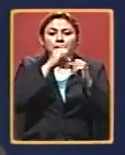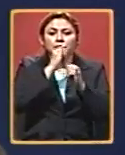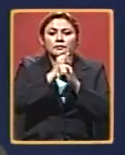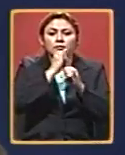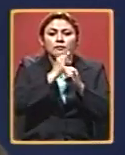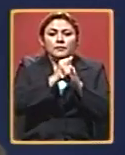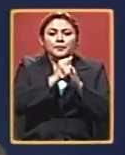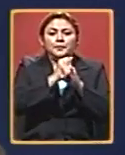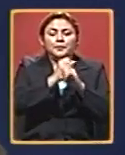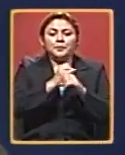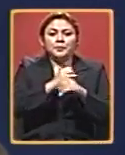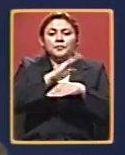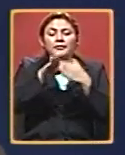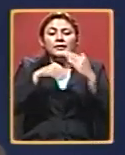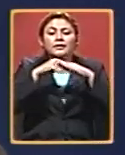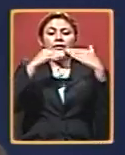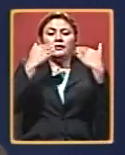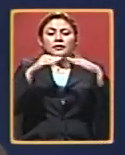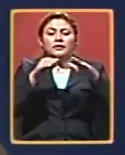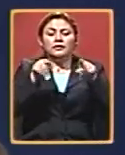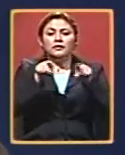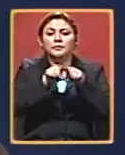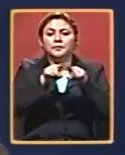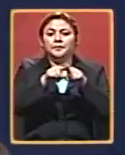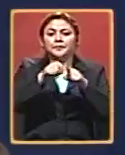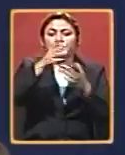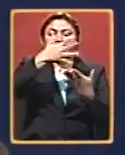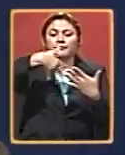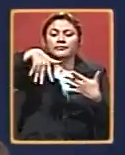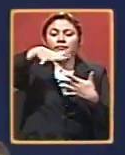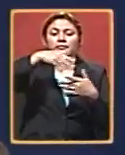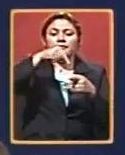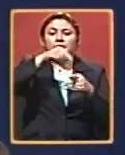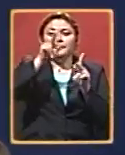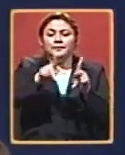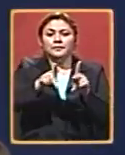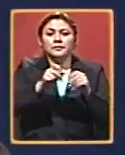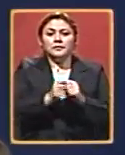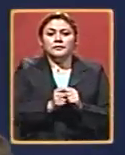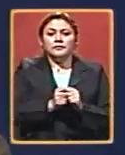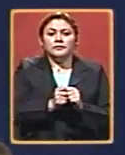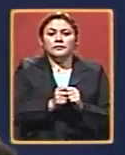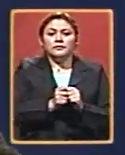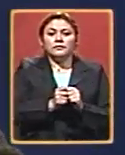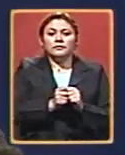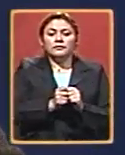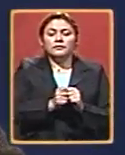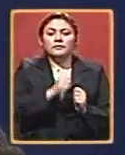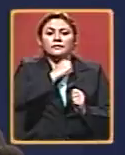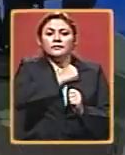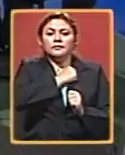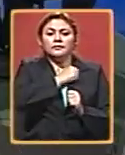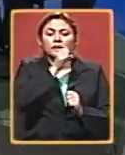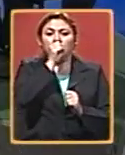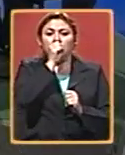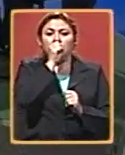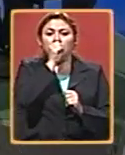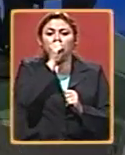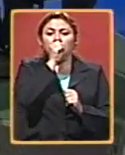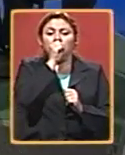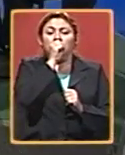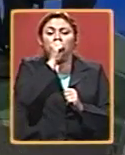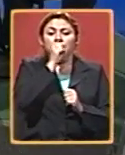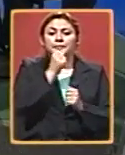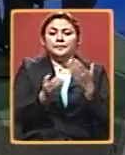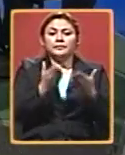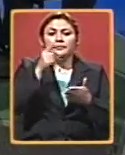institucionalidad y todas las limitaciones también que están alrededor de esas personas. Bueno, tal vez para finalizar